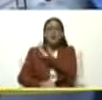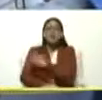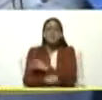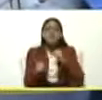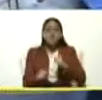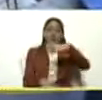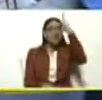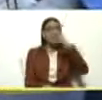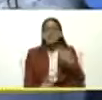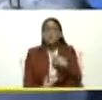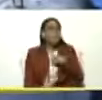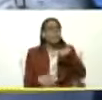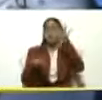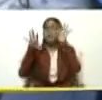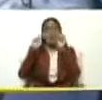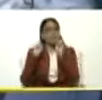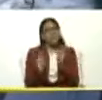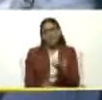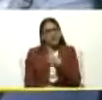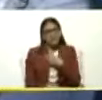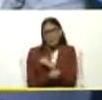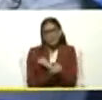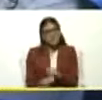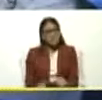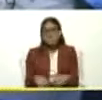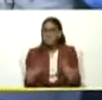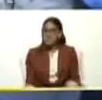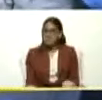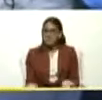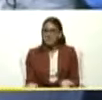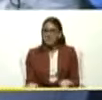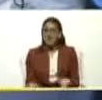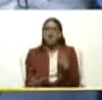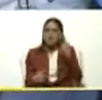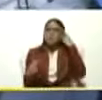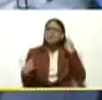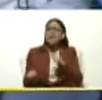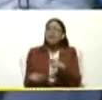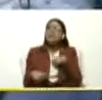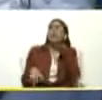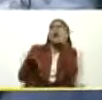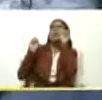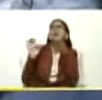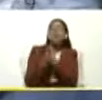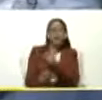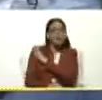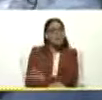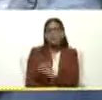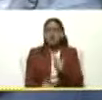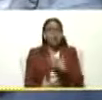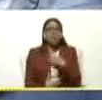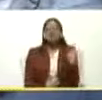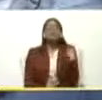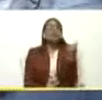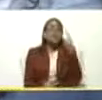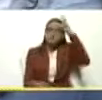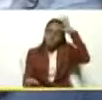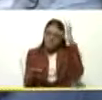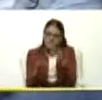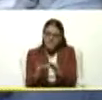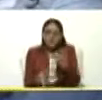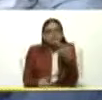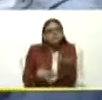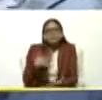Quien se exponga a tratar de comprender el poder de Dios, termina loco. Solamente hay que sentirlo,